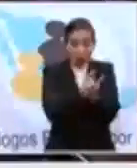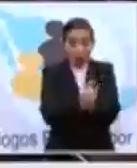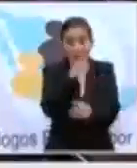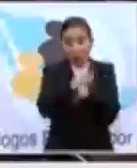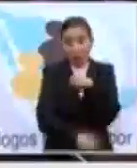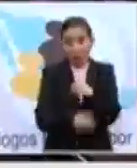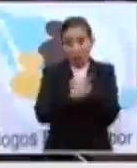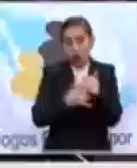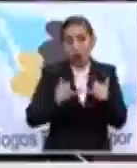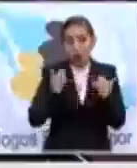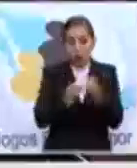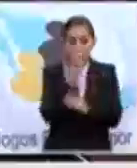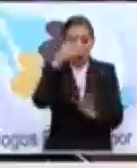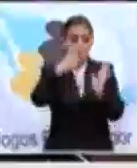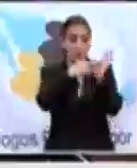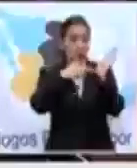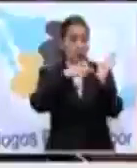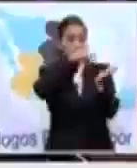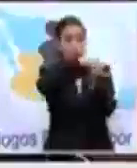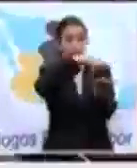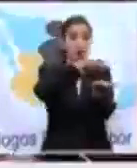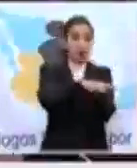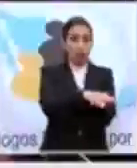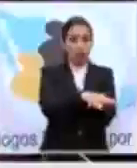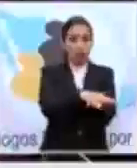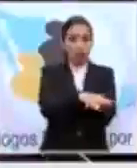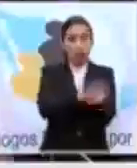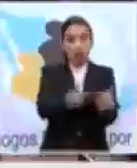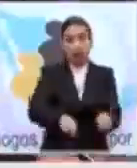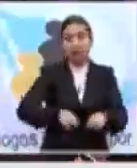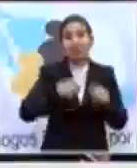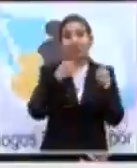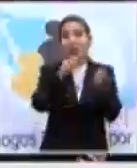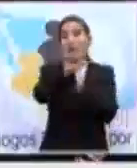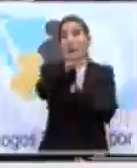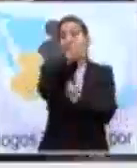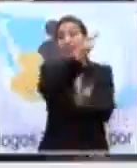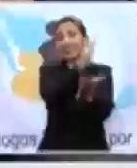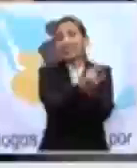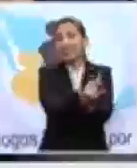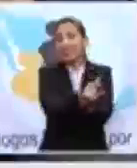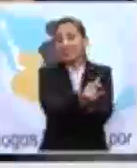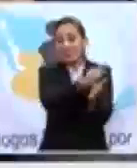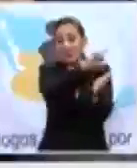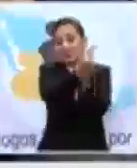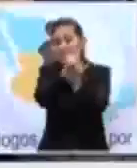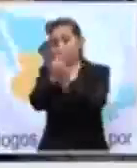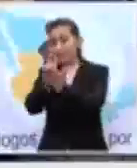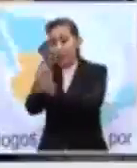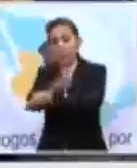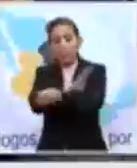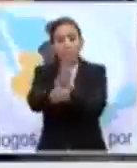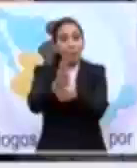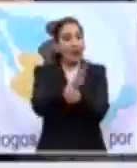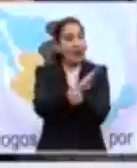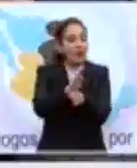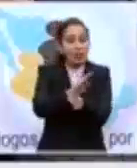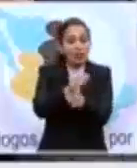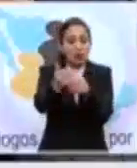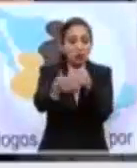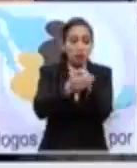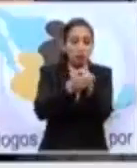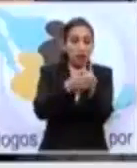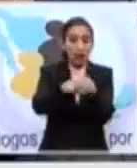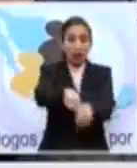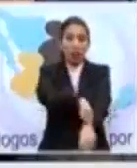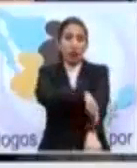a los jóvenes por los nuevos tipos de contratación, está ofreciendo 11 reformas que van a traer beneficios en el mediano